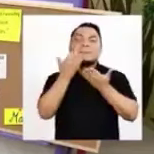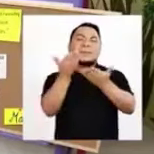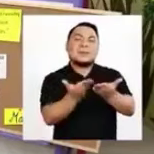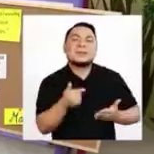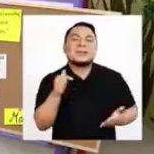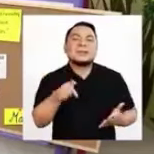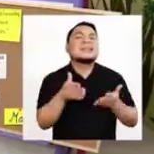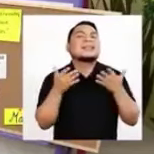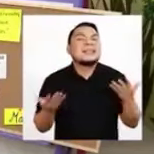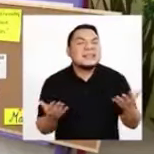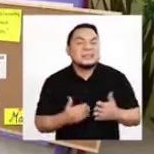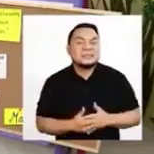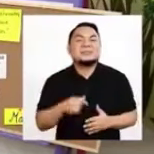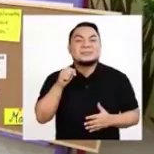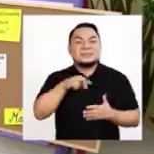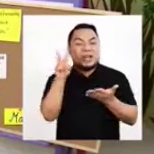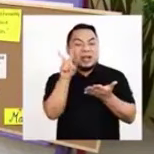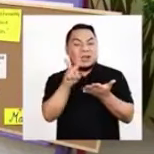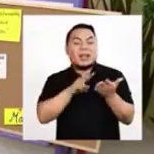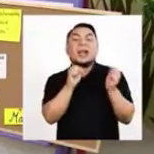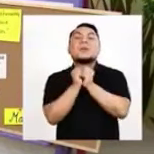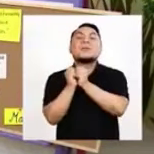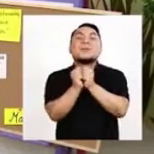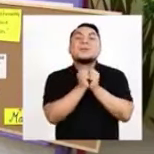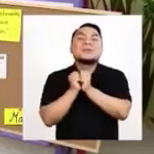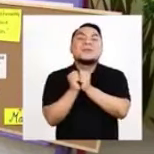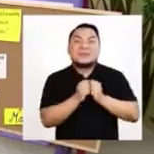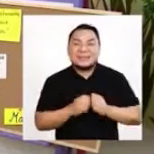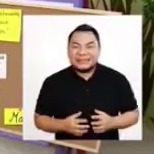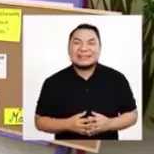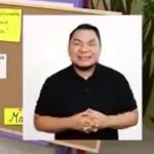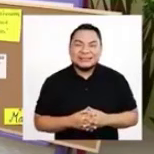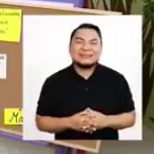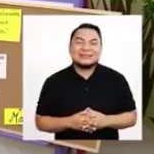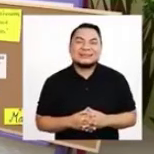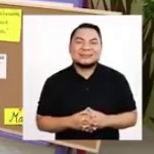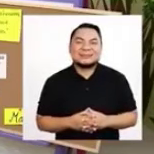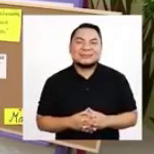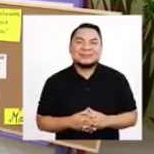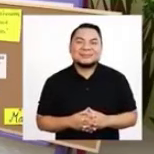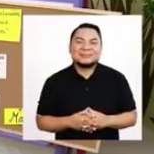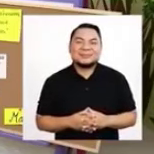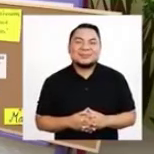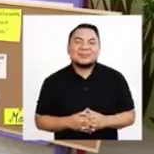Bienvenidas y bienvenidos. Esto es Leemos Juntos.